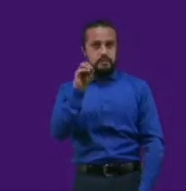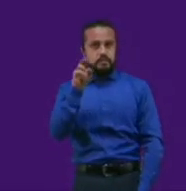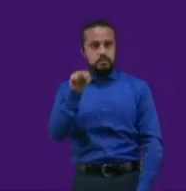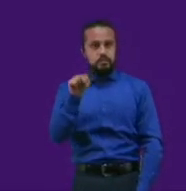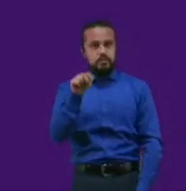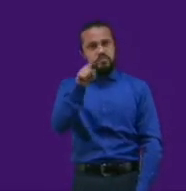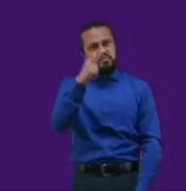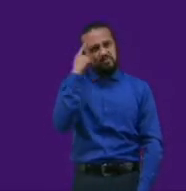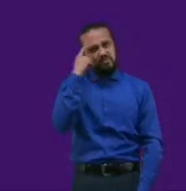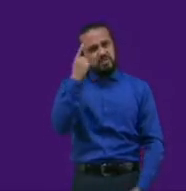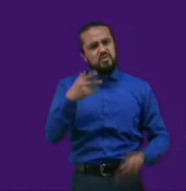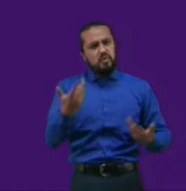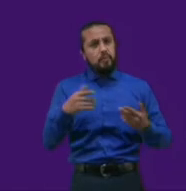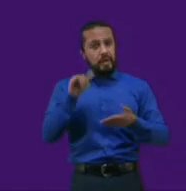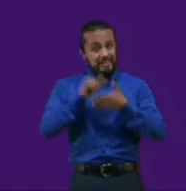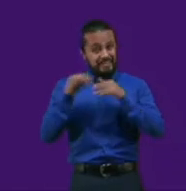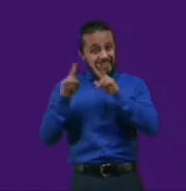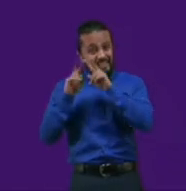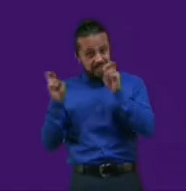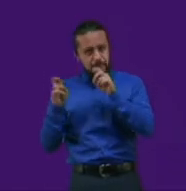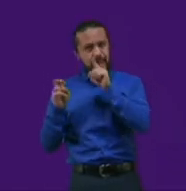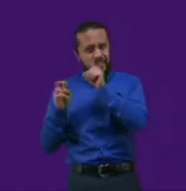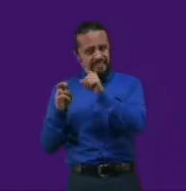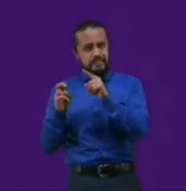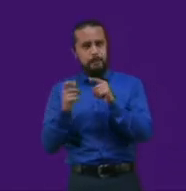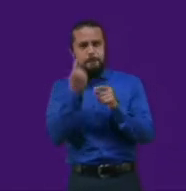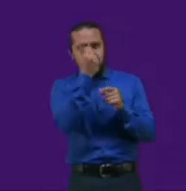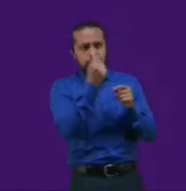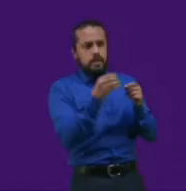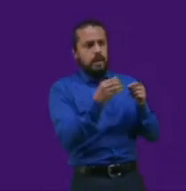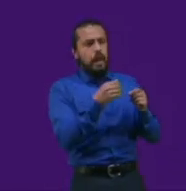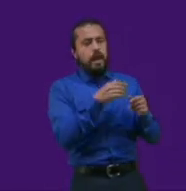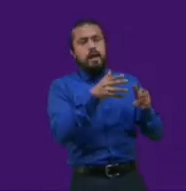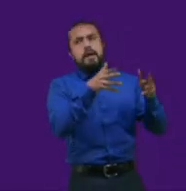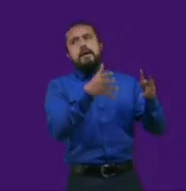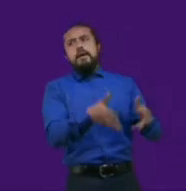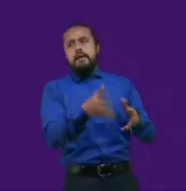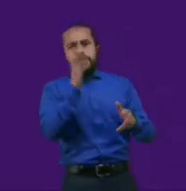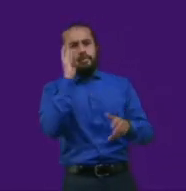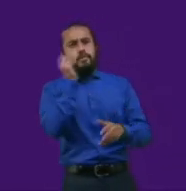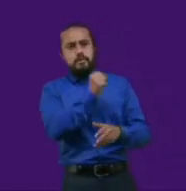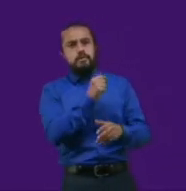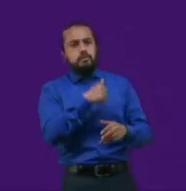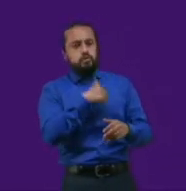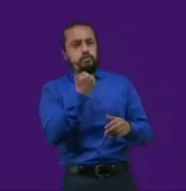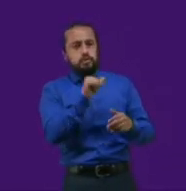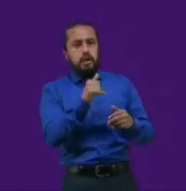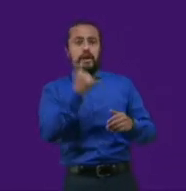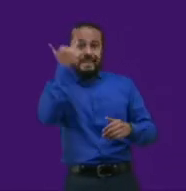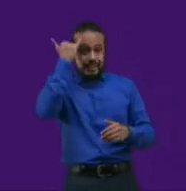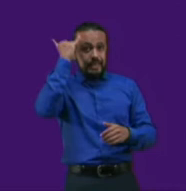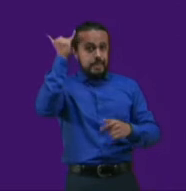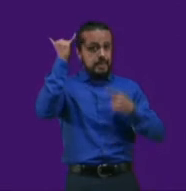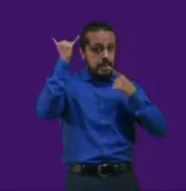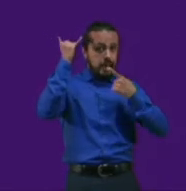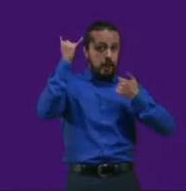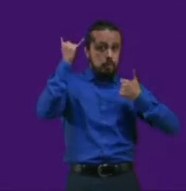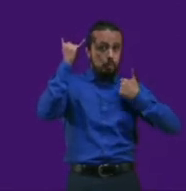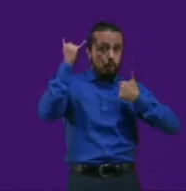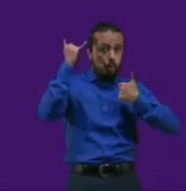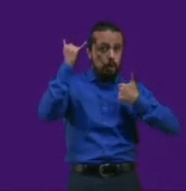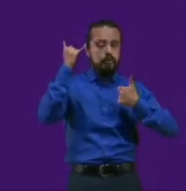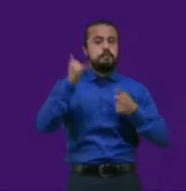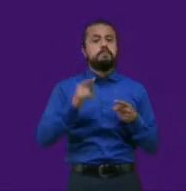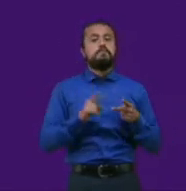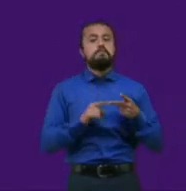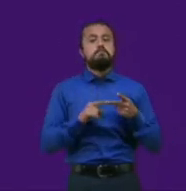particular que menciona Camila, ese momento en el cual un emprendedor que tiene una buena idea, que el negocio está